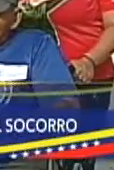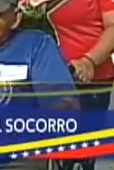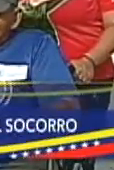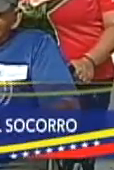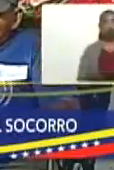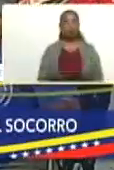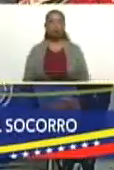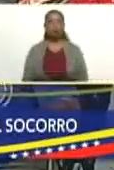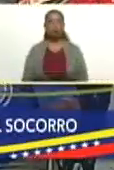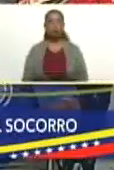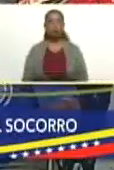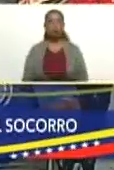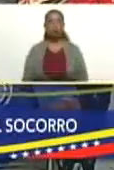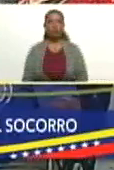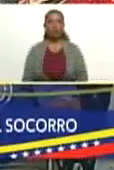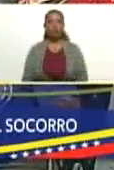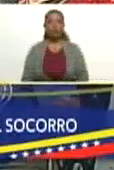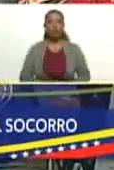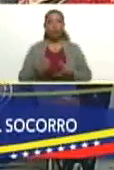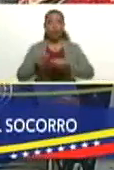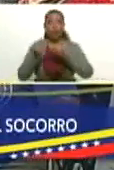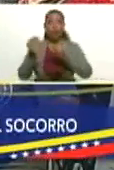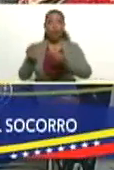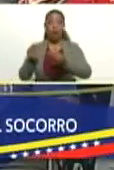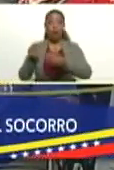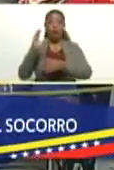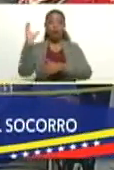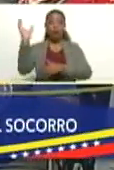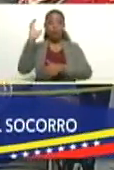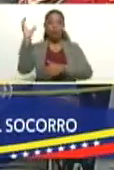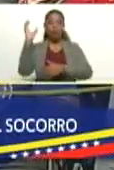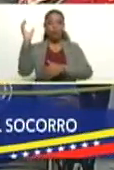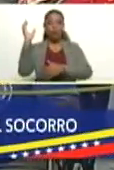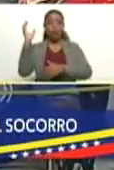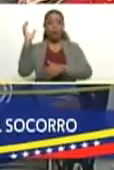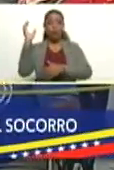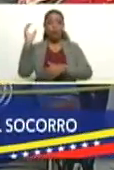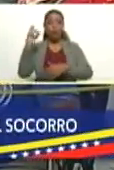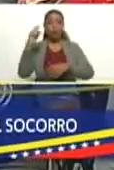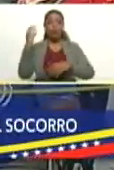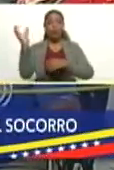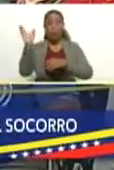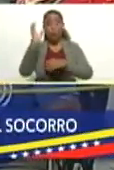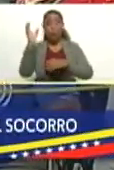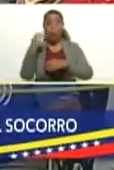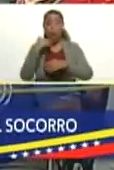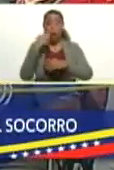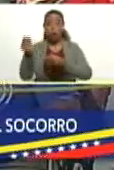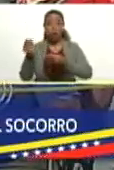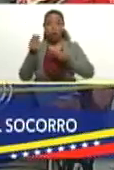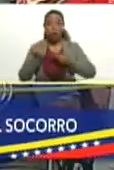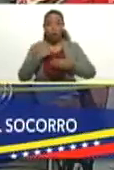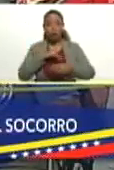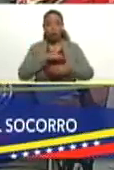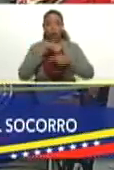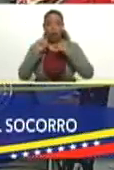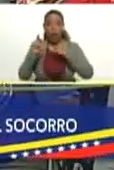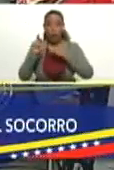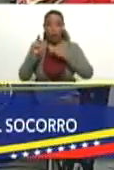acá, aquí los detenemos y se lo entregamos a la Colombia. Y si es a la inversa, Colombia nos lo entrega a nosotros. Eso, presidente,